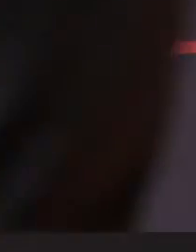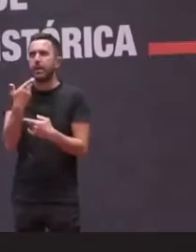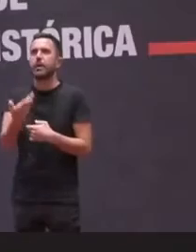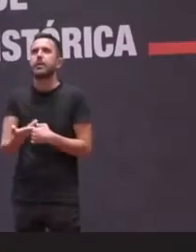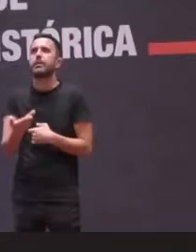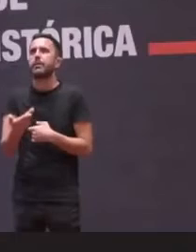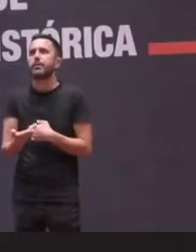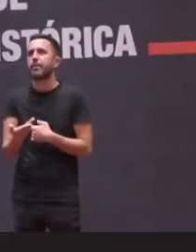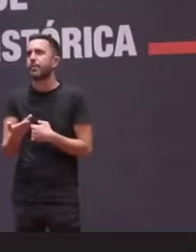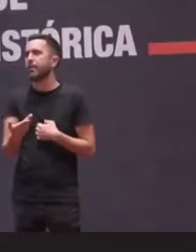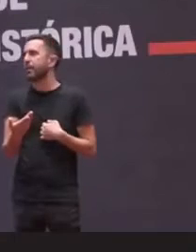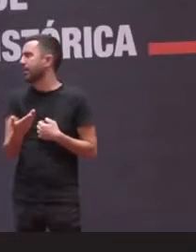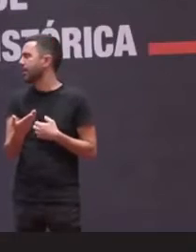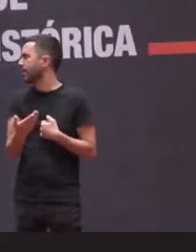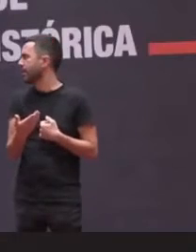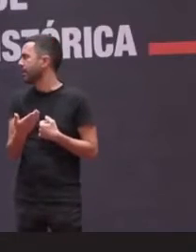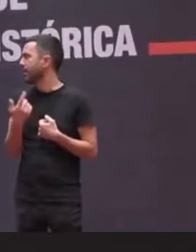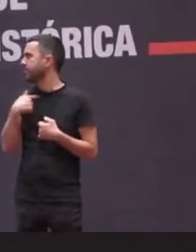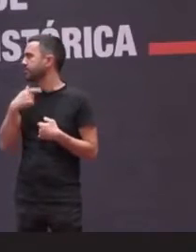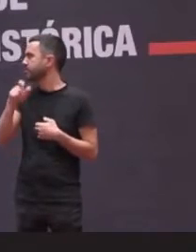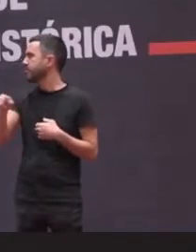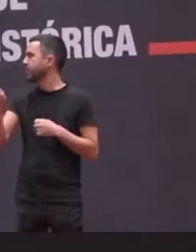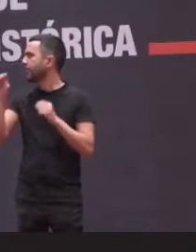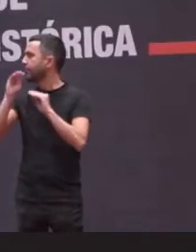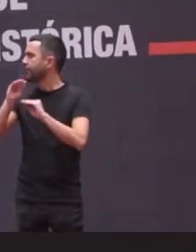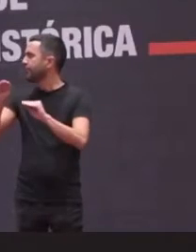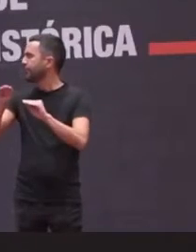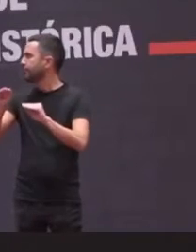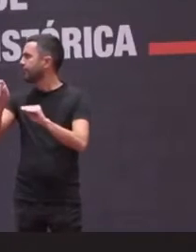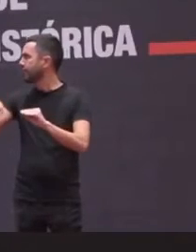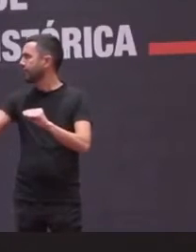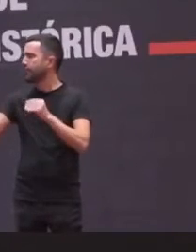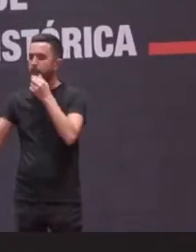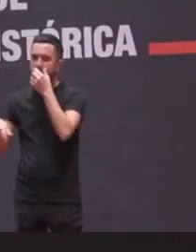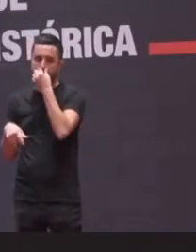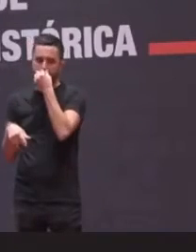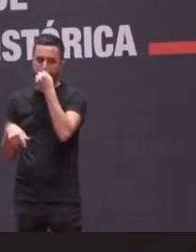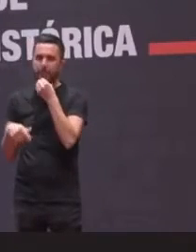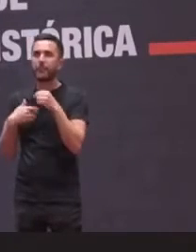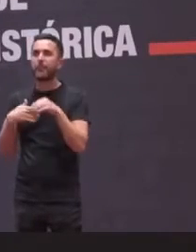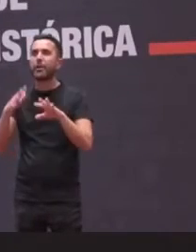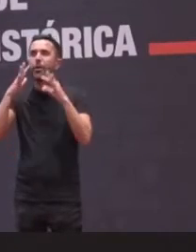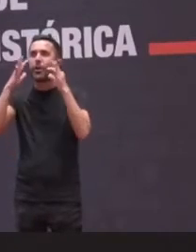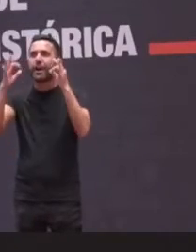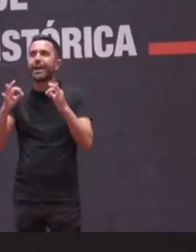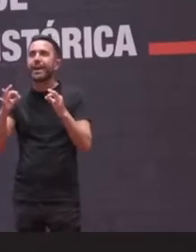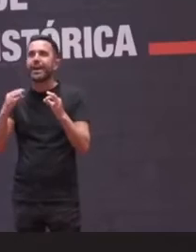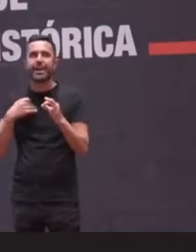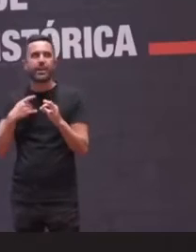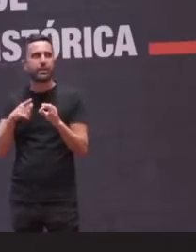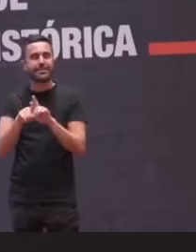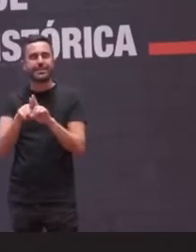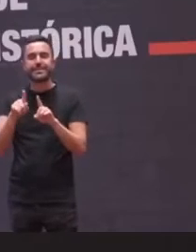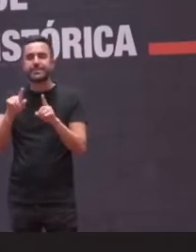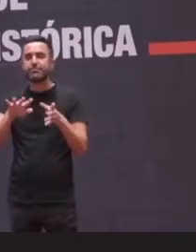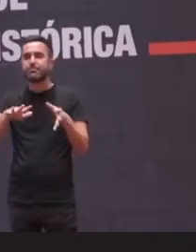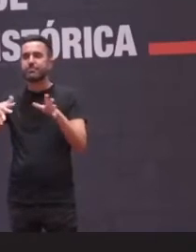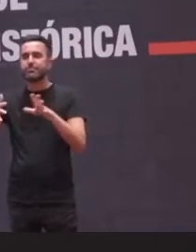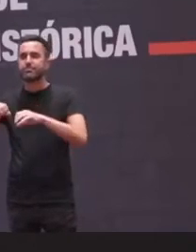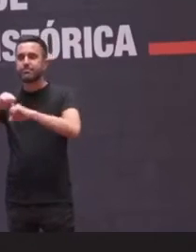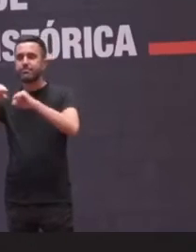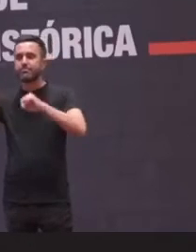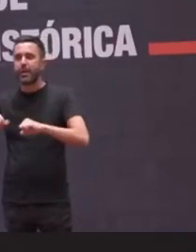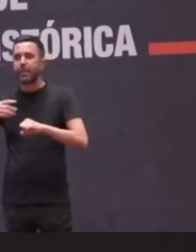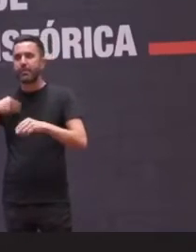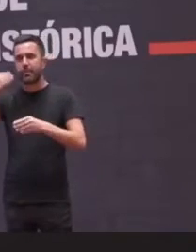suposto, formal, emocional. En isto son moi práctico, pero creo que, a vista disto, e se isto se consolida, habrá que empezar a